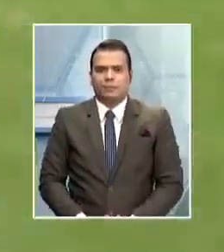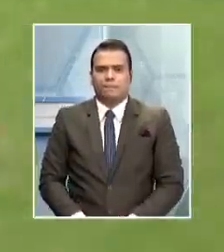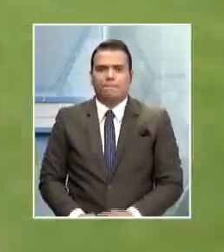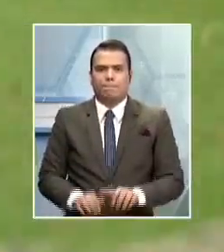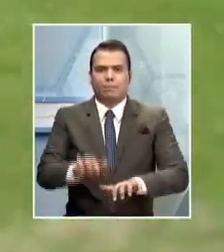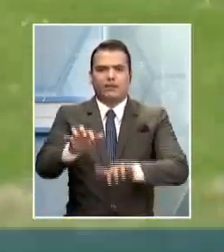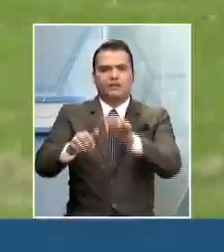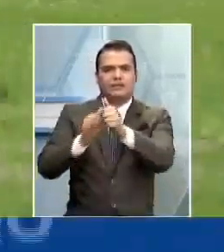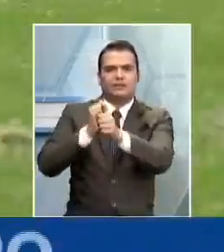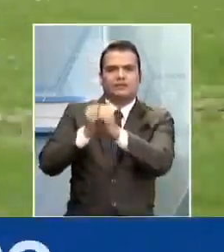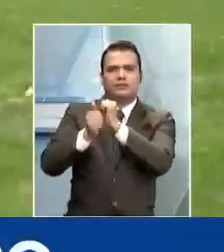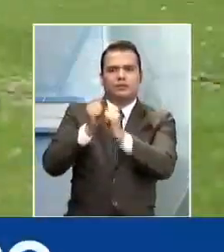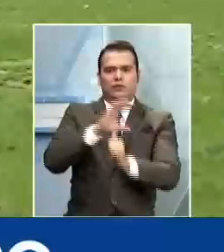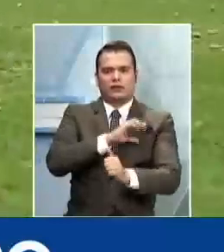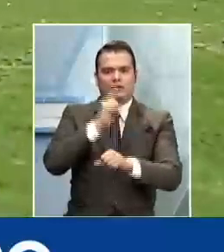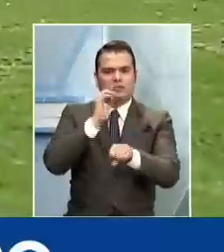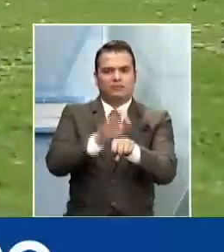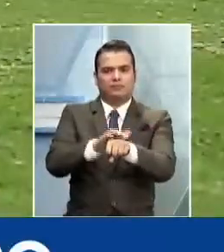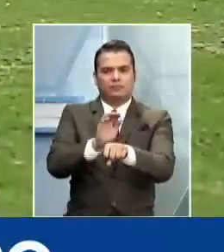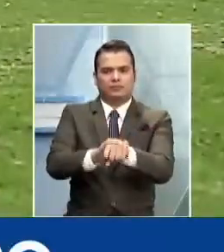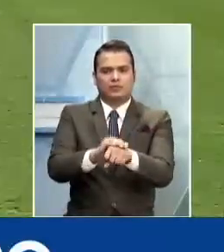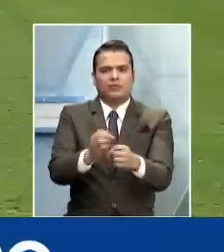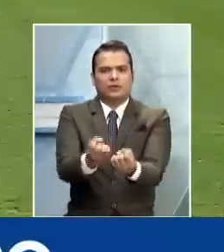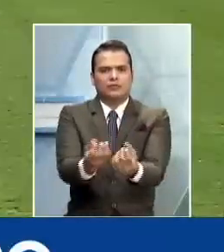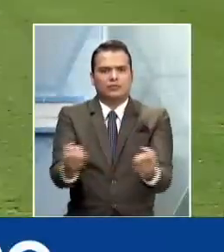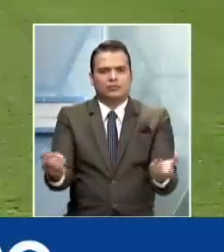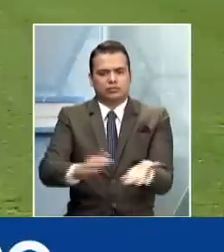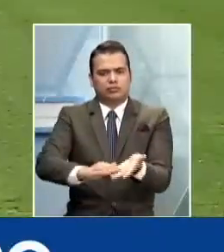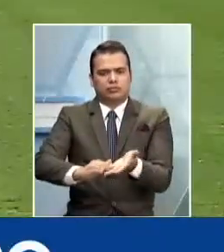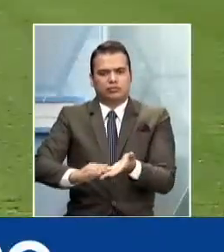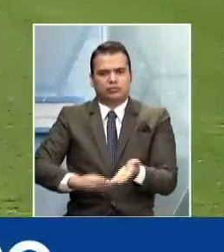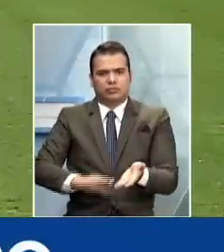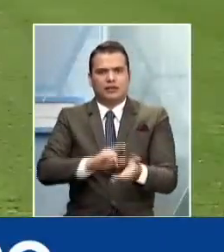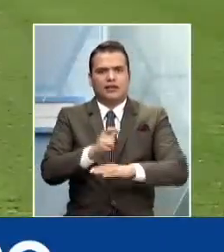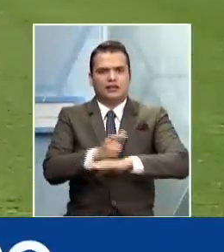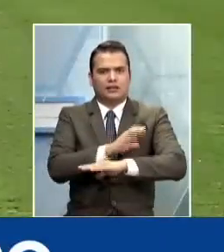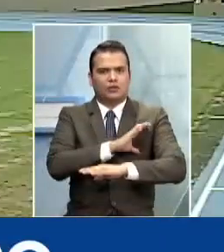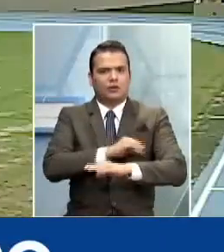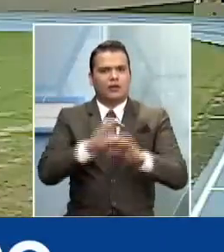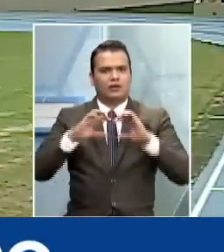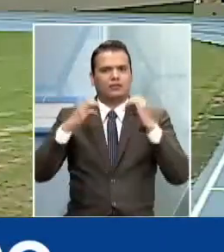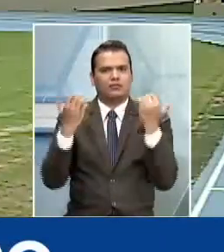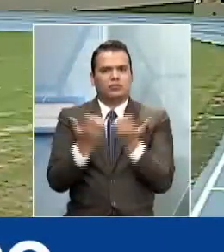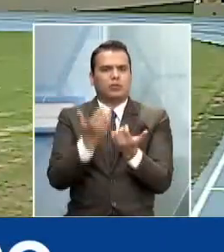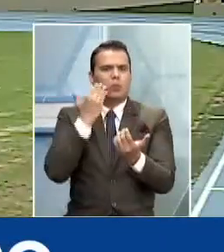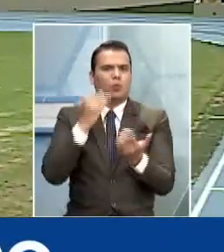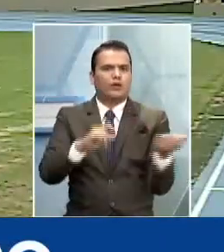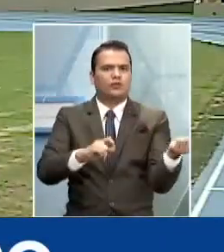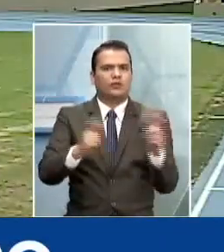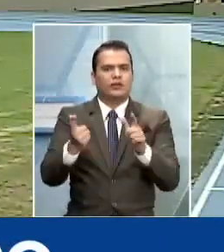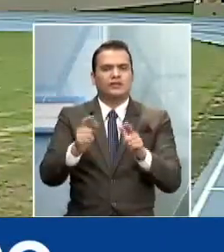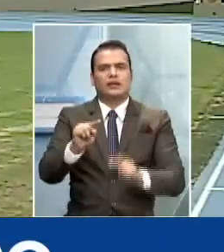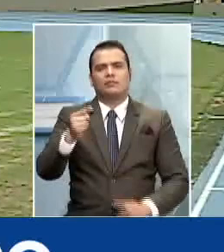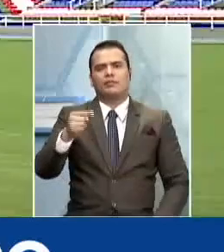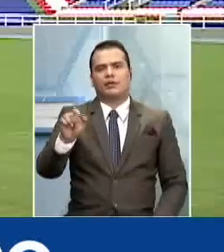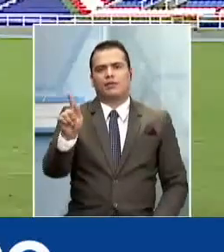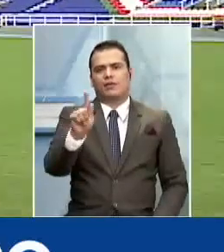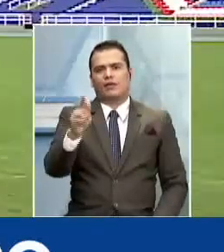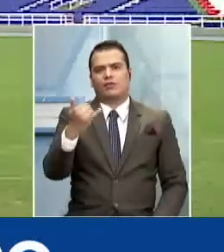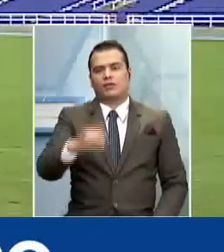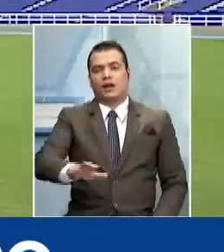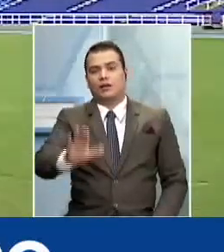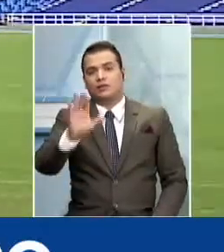La Secretaría de Deportes de Cali anuncia que la grama del Estadio Pascual Guerrero estará lista desde el 1 de febrero para el regreso del fútbol